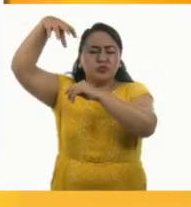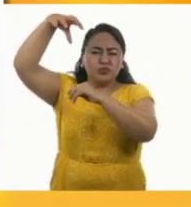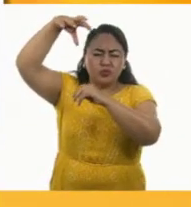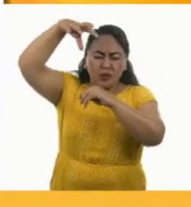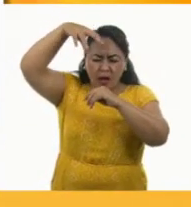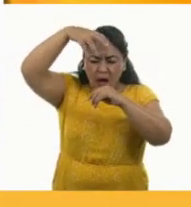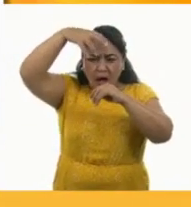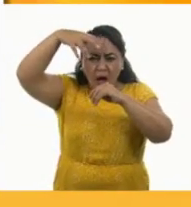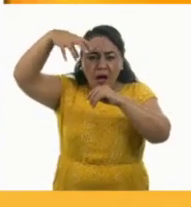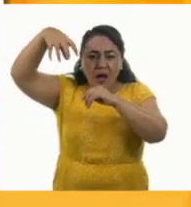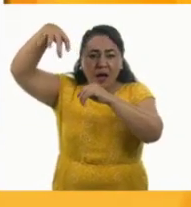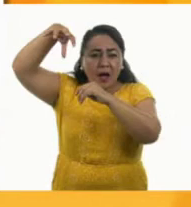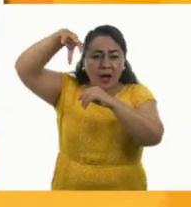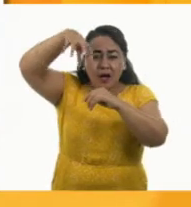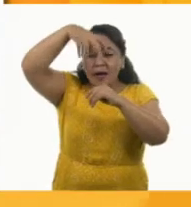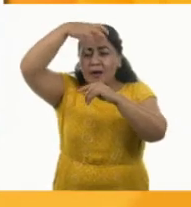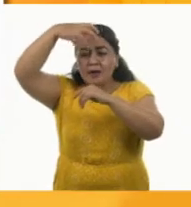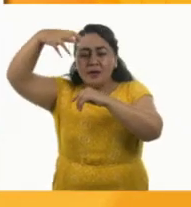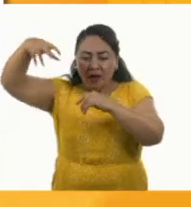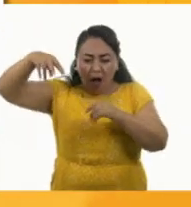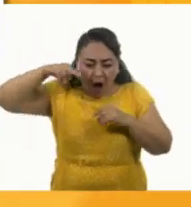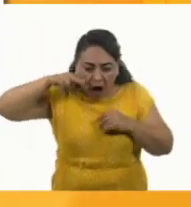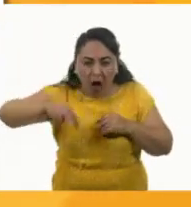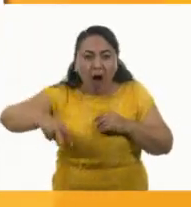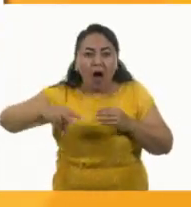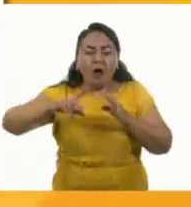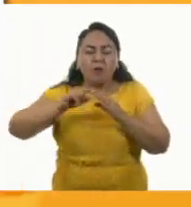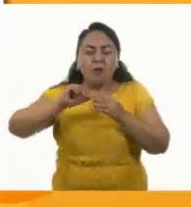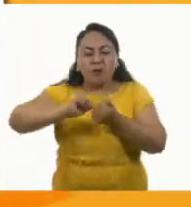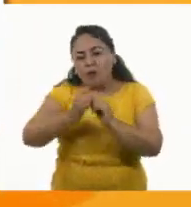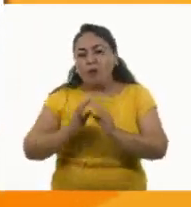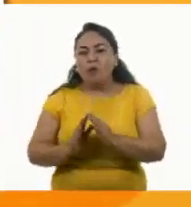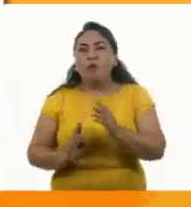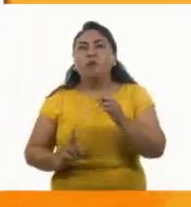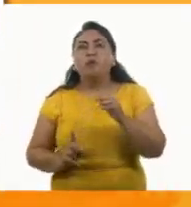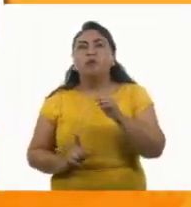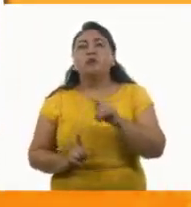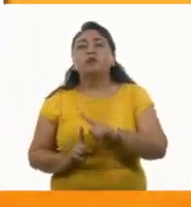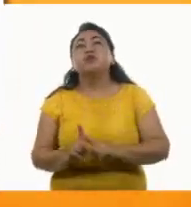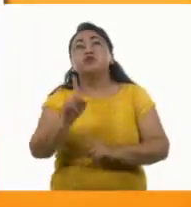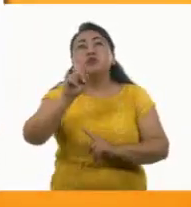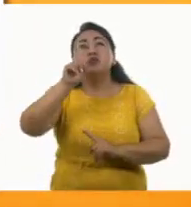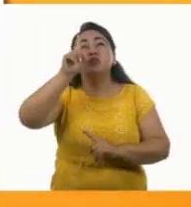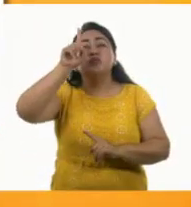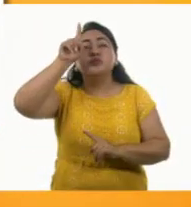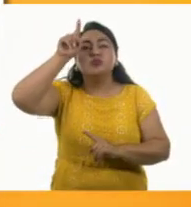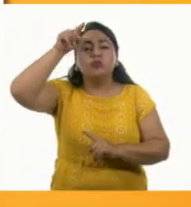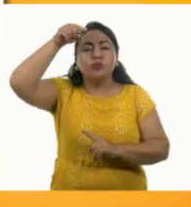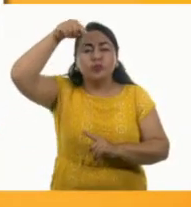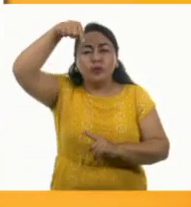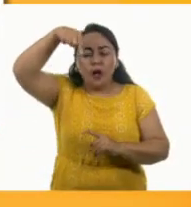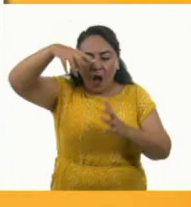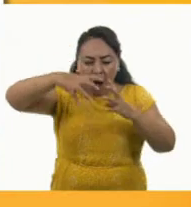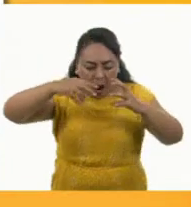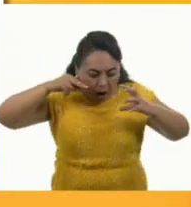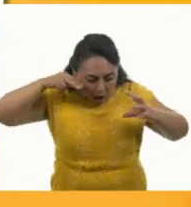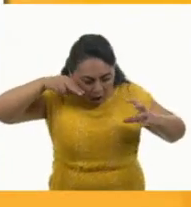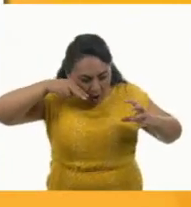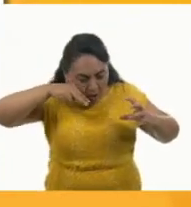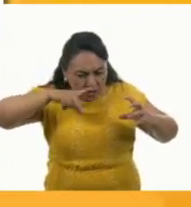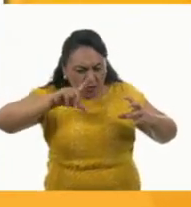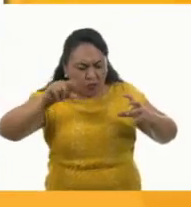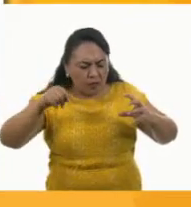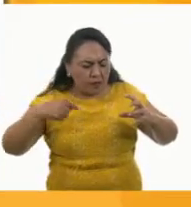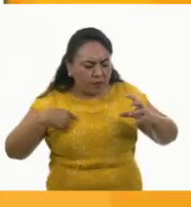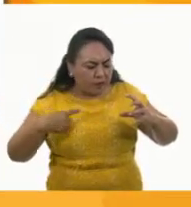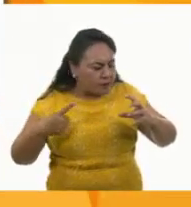dio vueltas alrededor de la Tierra en su cohete espacial. Hasta que, de pronto, escuchó